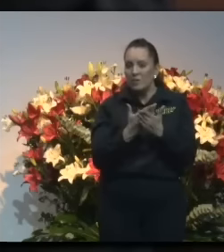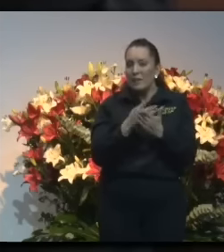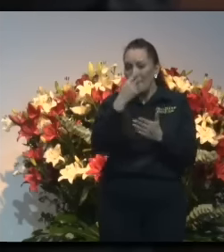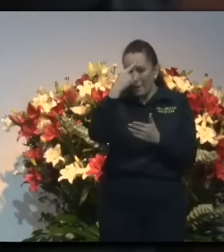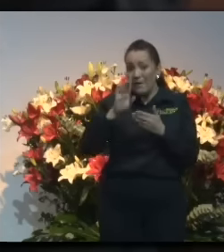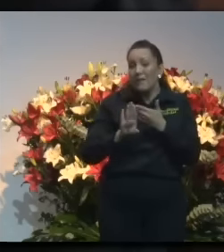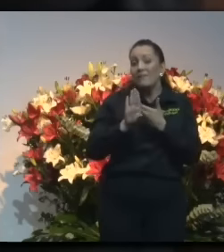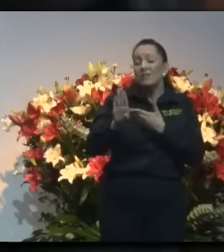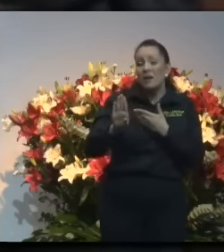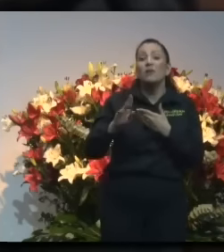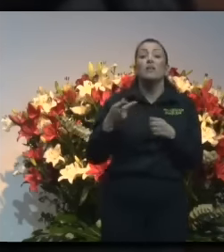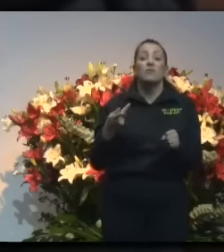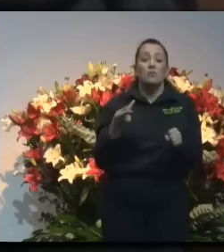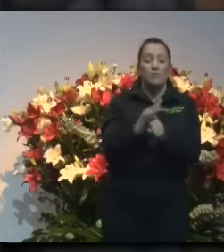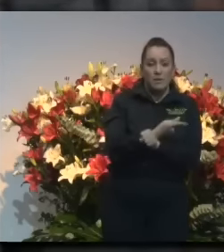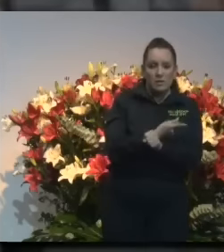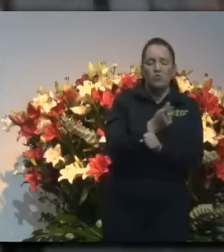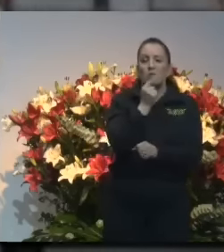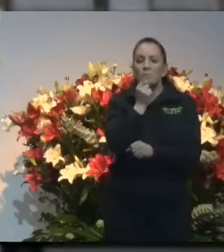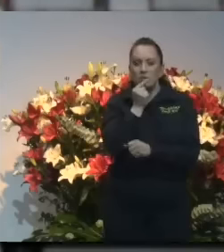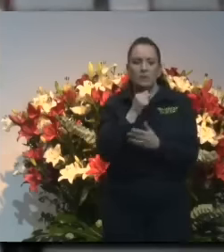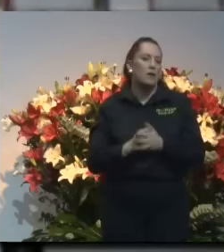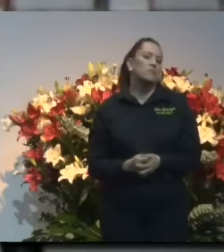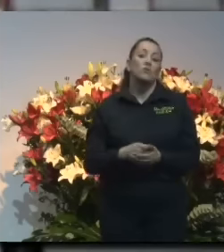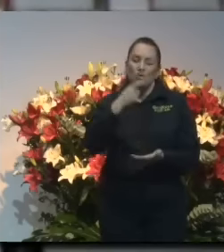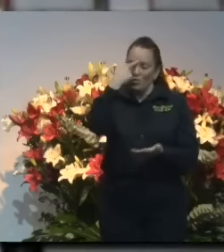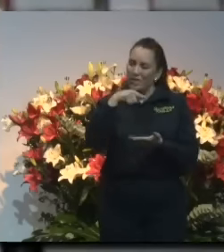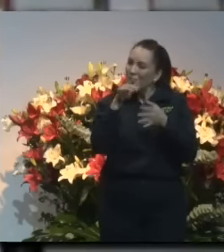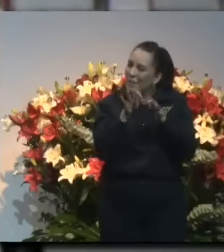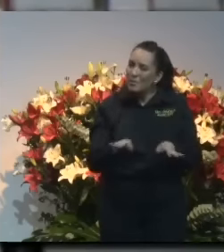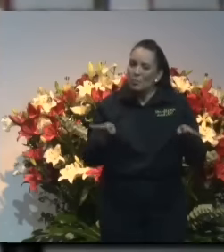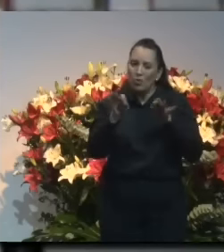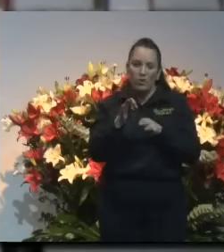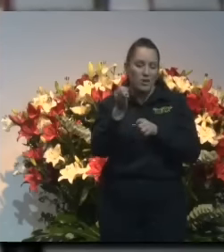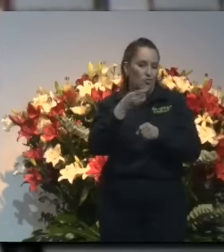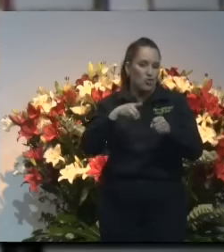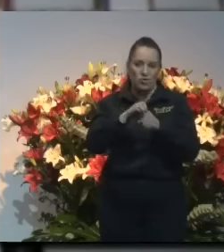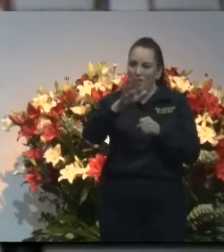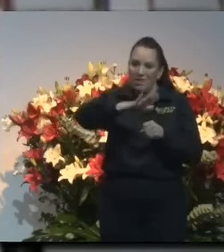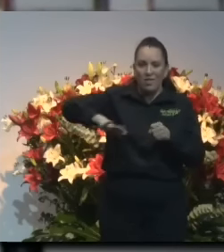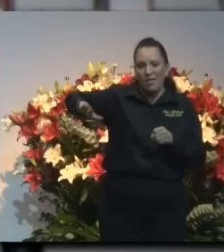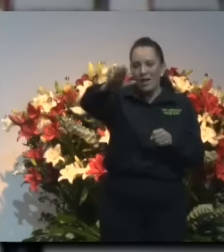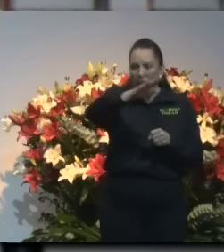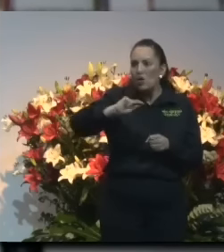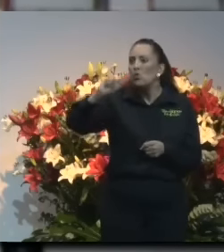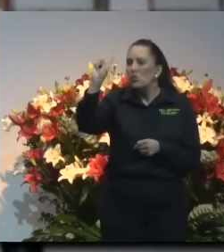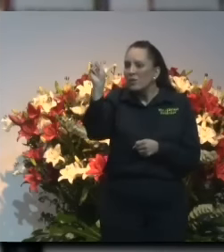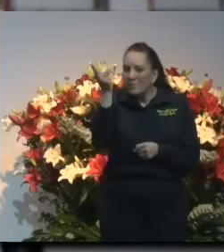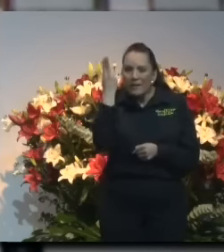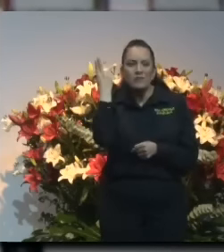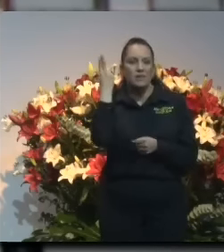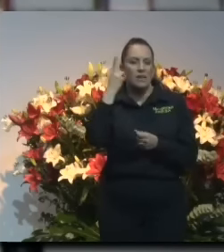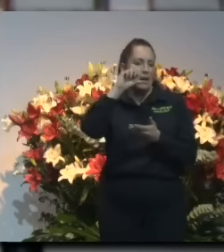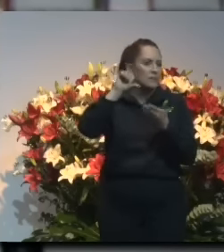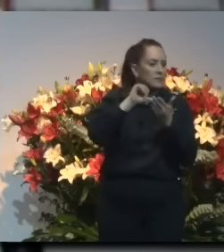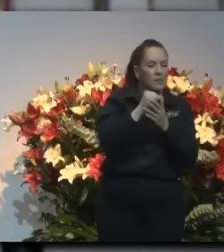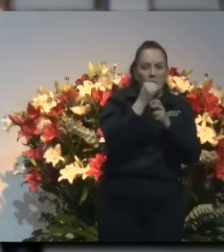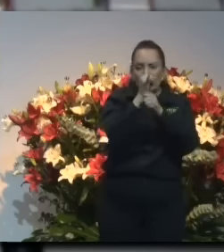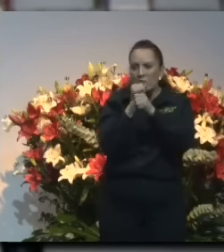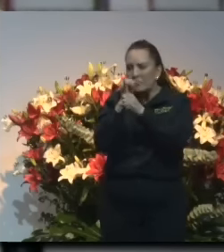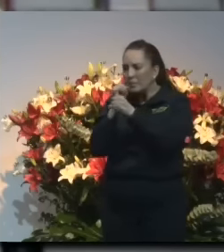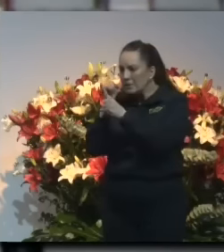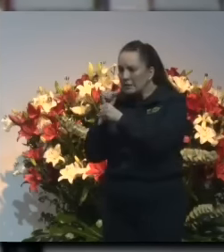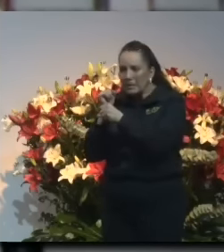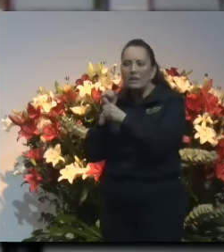por ejemplo? Pues la participación de la sociedad civil me parece que es clave. Las universidades, los centros de investigación tendrían que